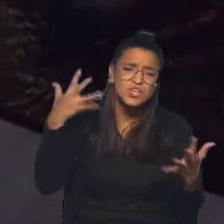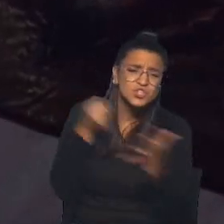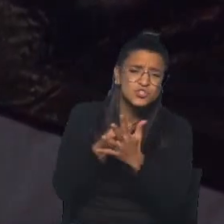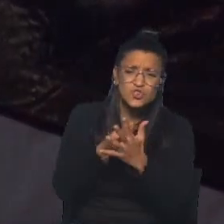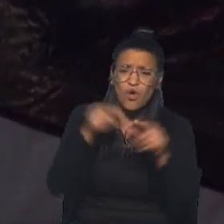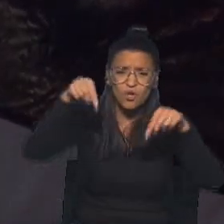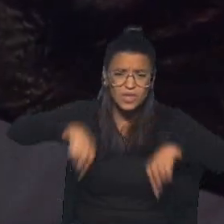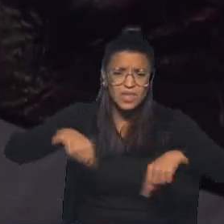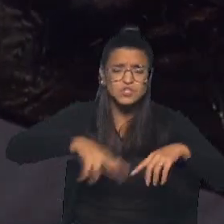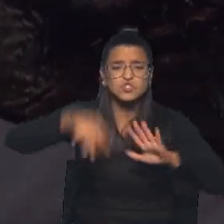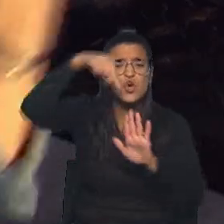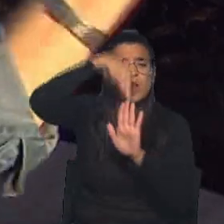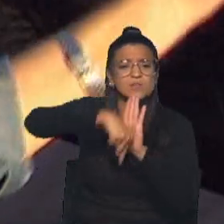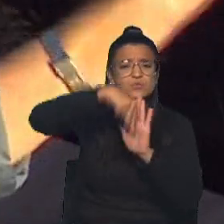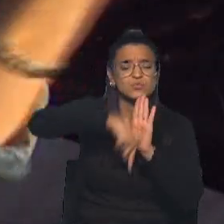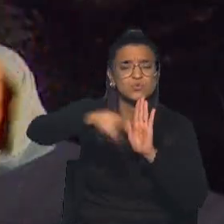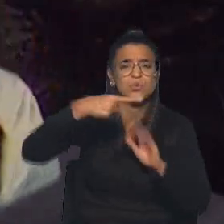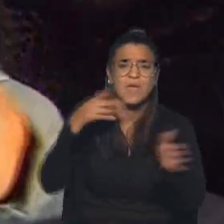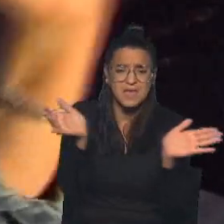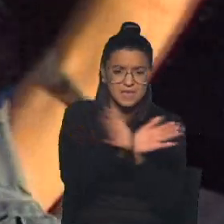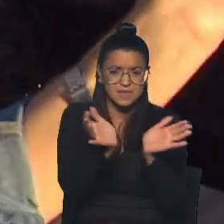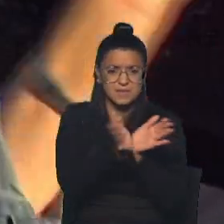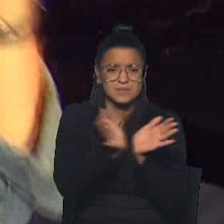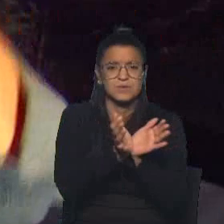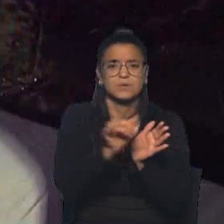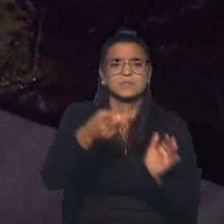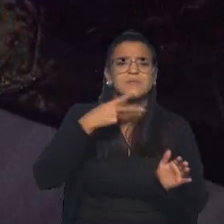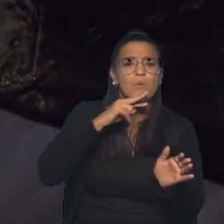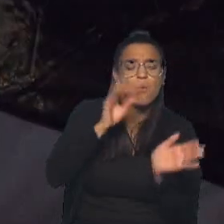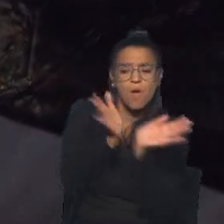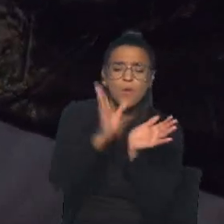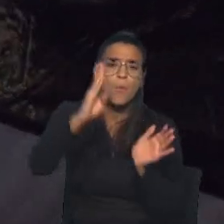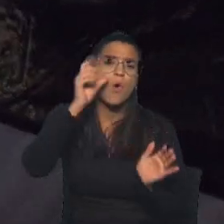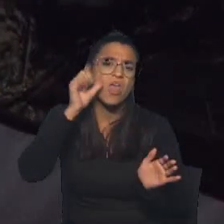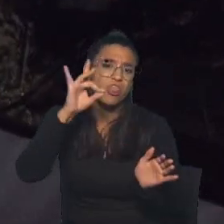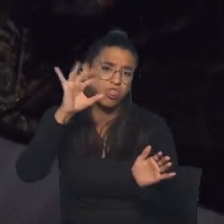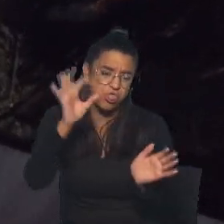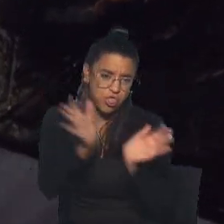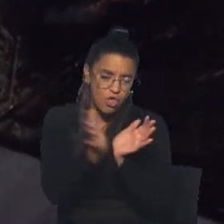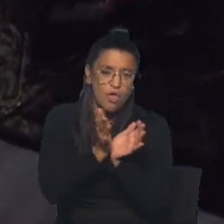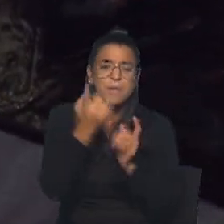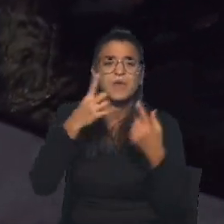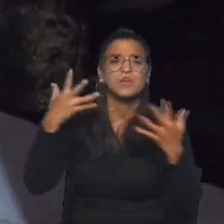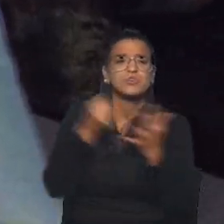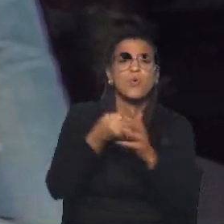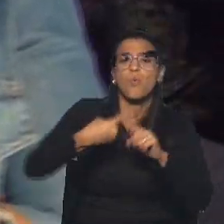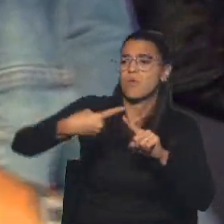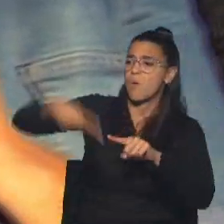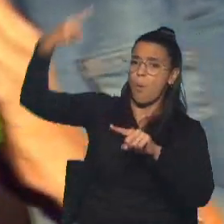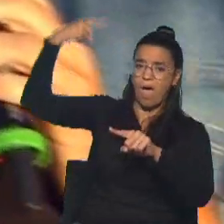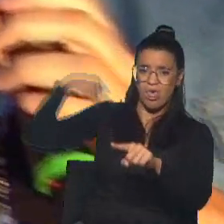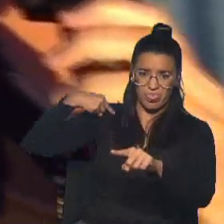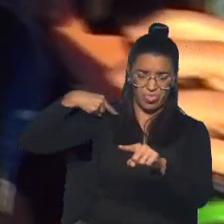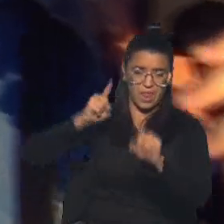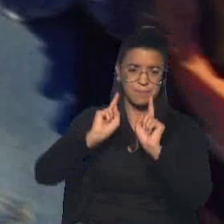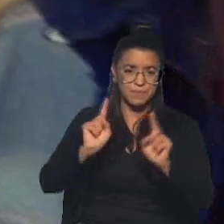aquí en la zona sur de la capital federal en esta esquina agua no histórica es san juan y boedo pero el choque comenzó una cuadra detrás de donde